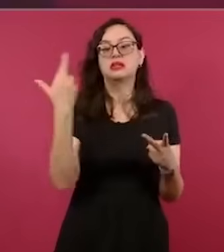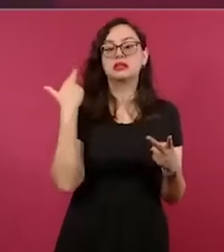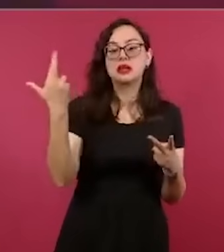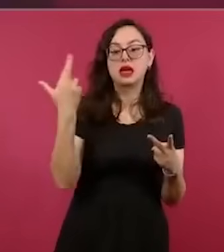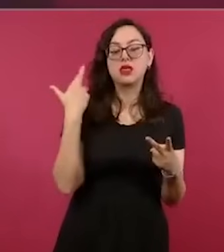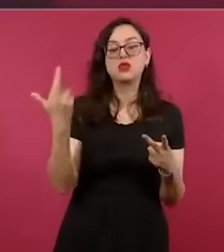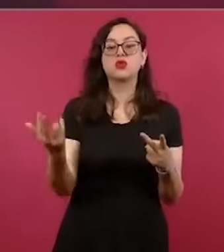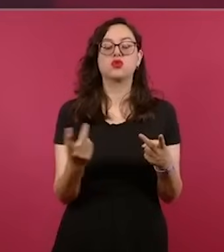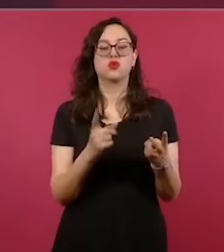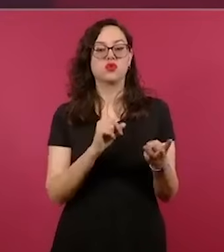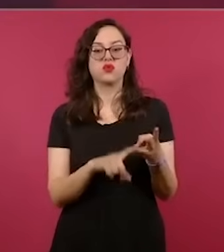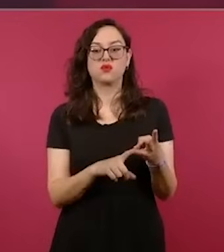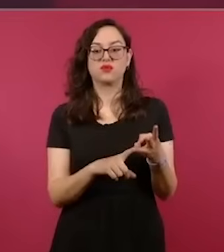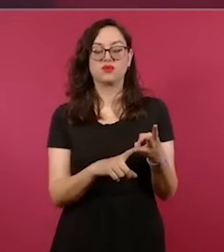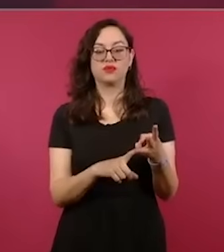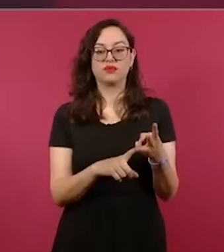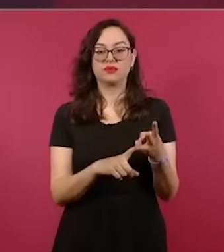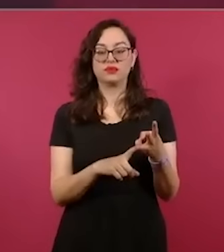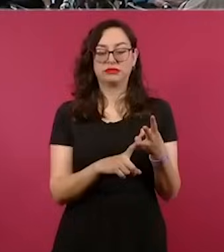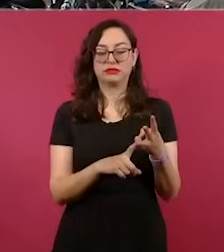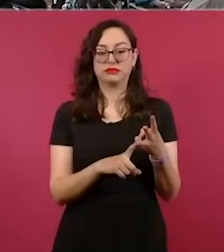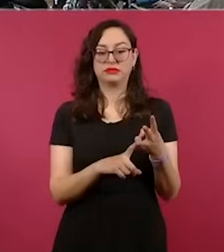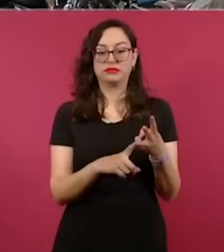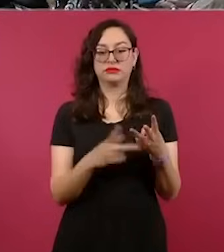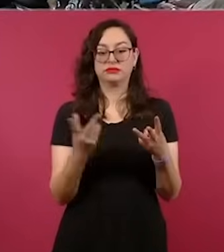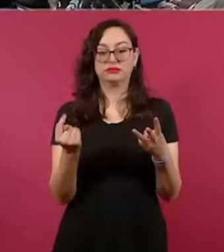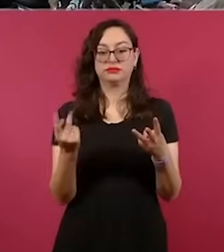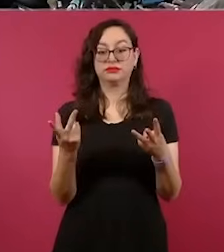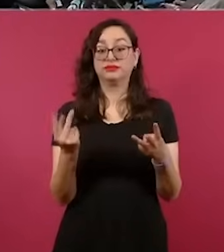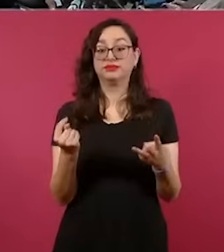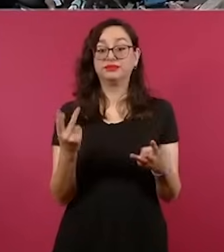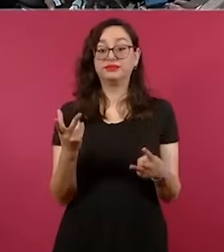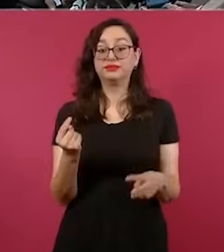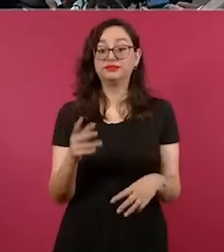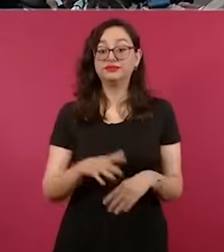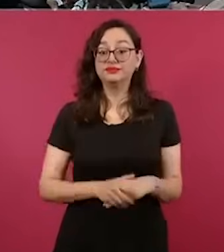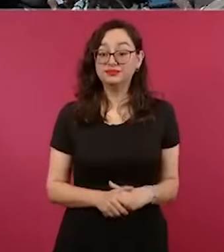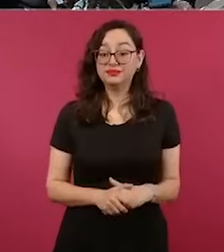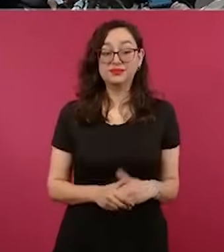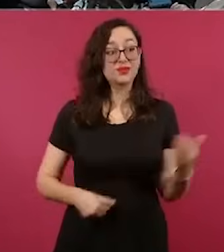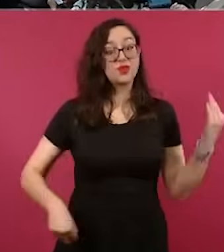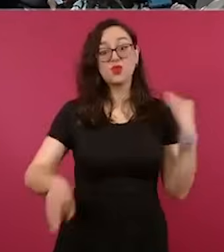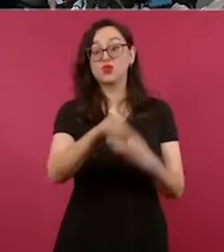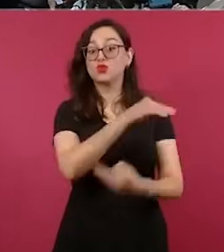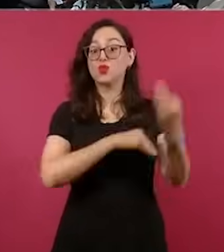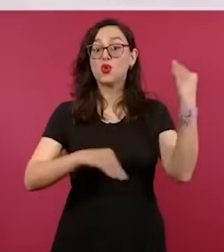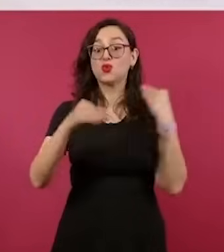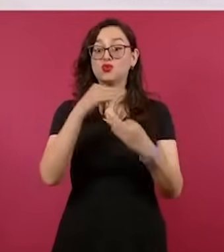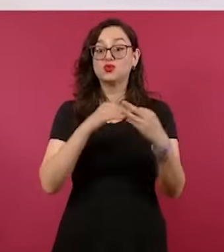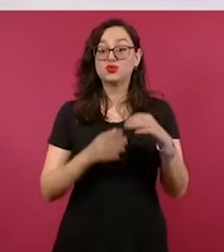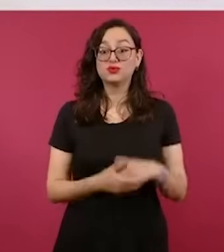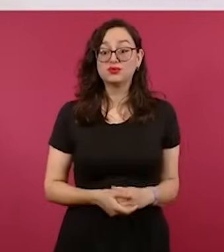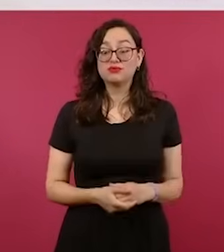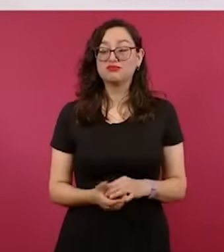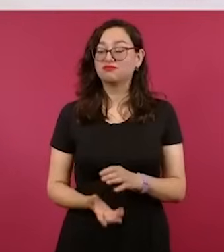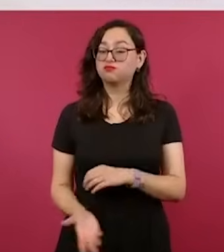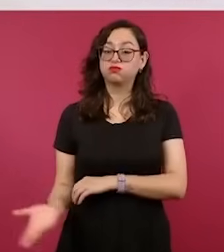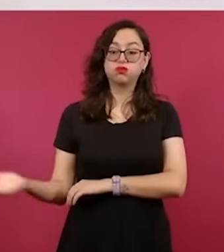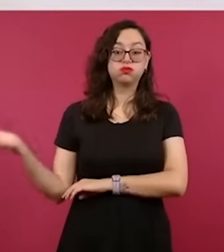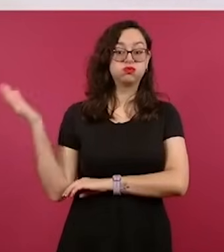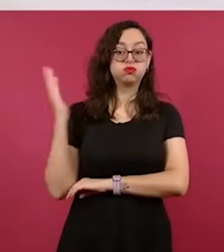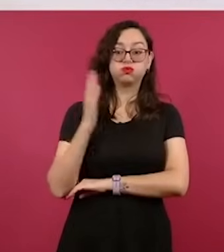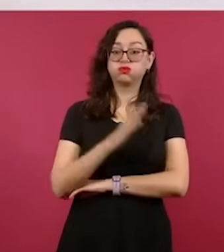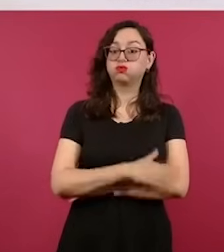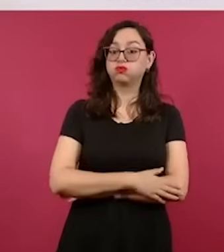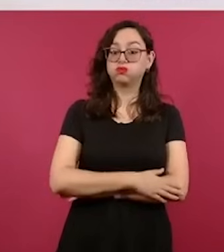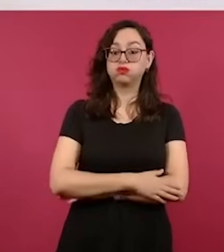todas las estaciones de radio, las televisoras, porque hasta eso, en ese